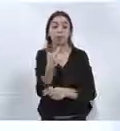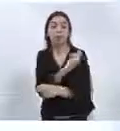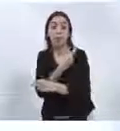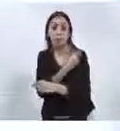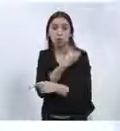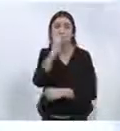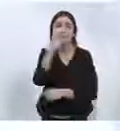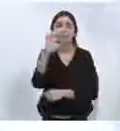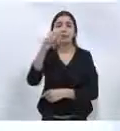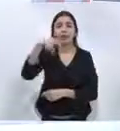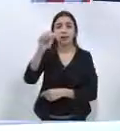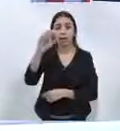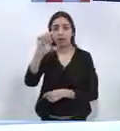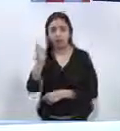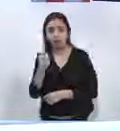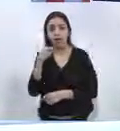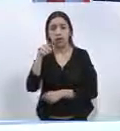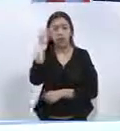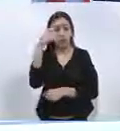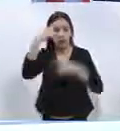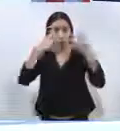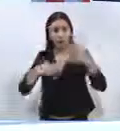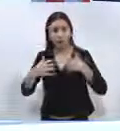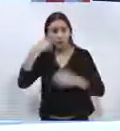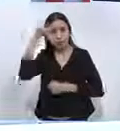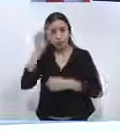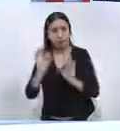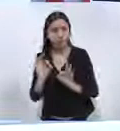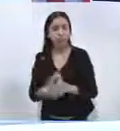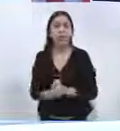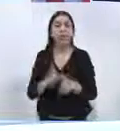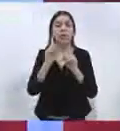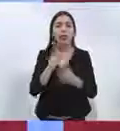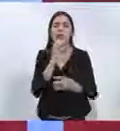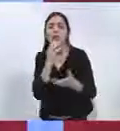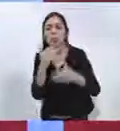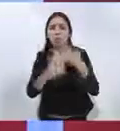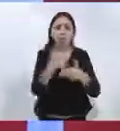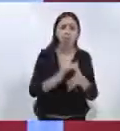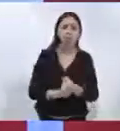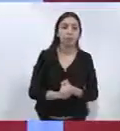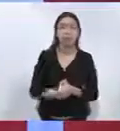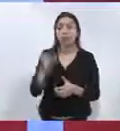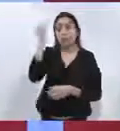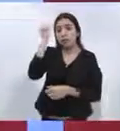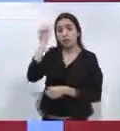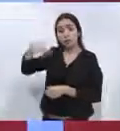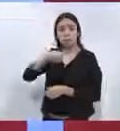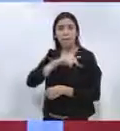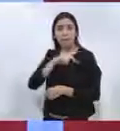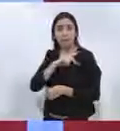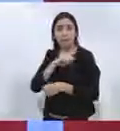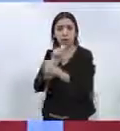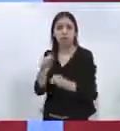SENACSA, uh-huh, las entradas que tienen, las deudas, ¿verdad? Como cualquier crédito. Ahora, ¿verdad? Eso da posibilidad también a aquellos productores que están